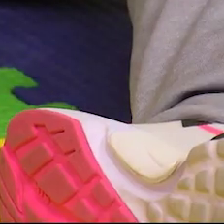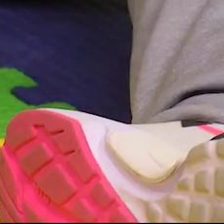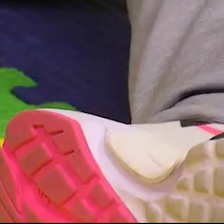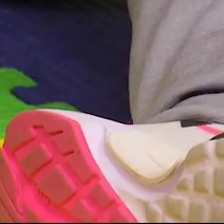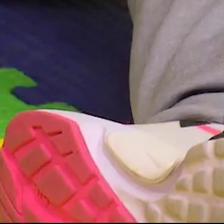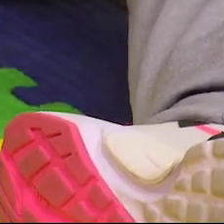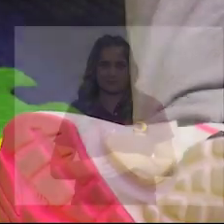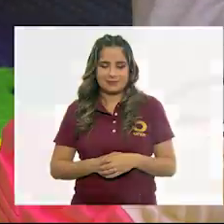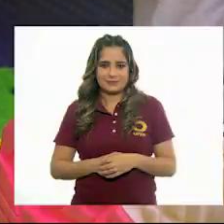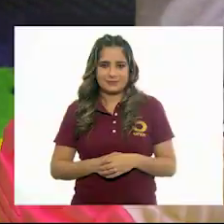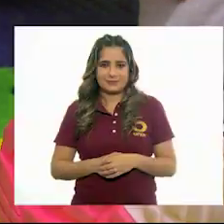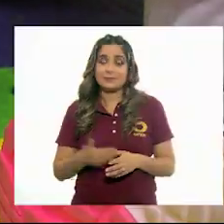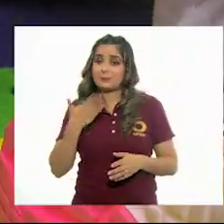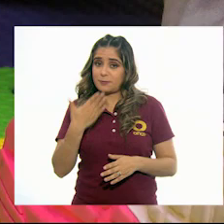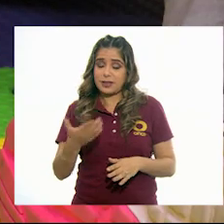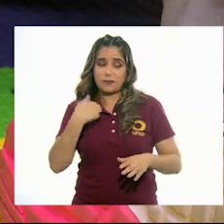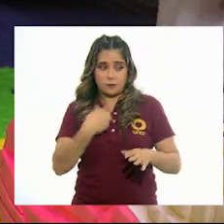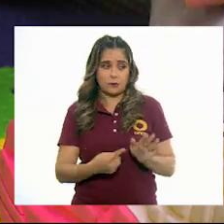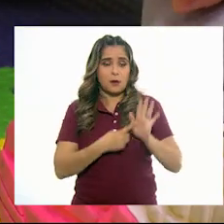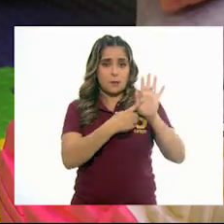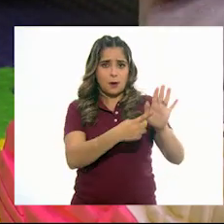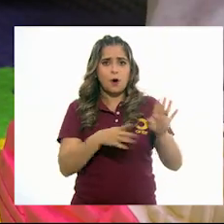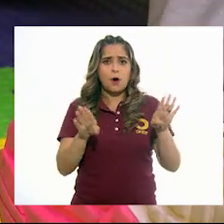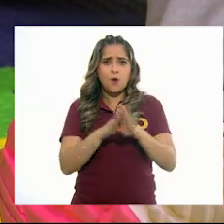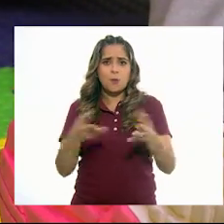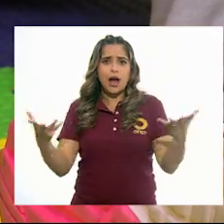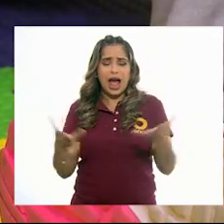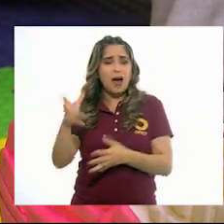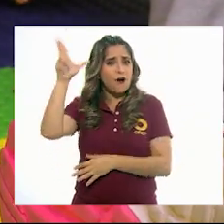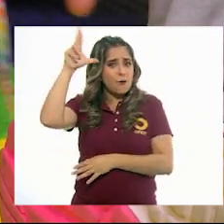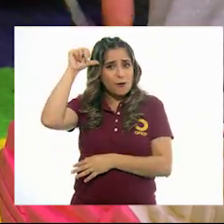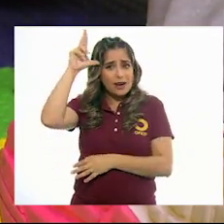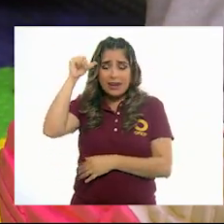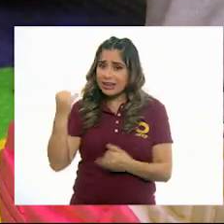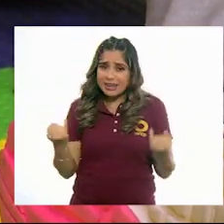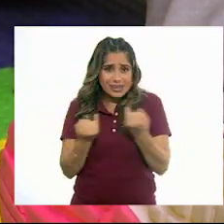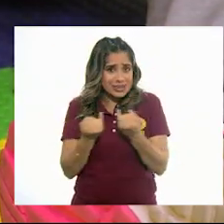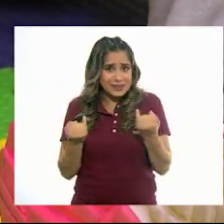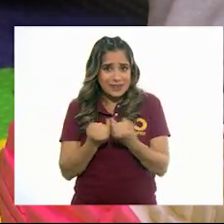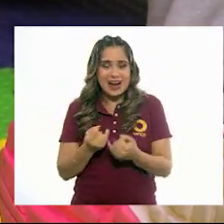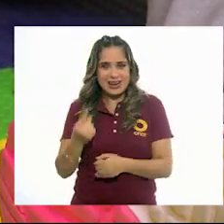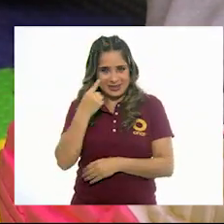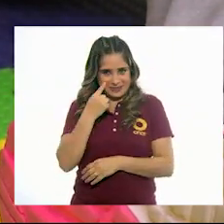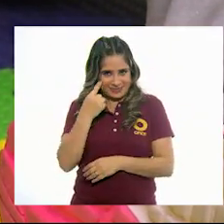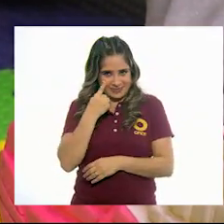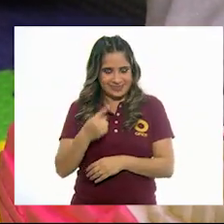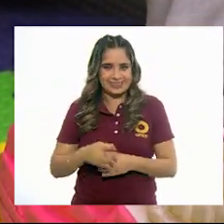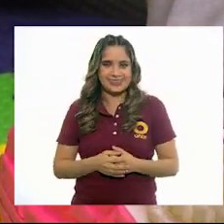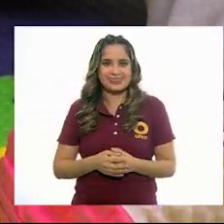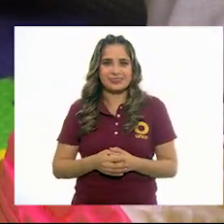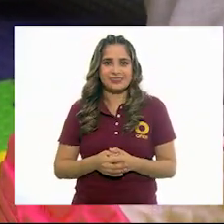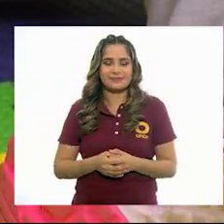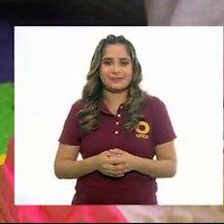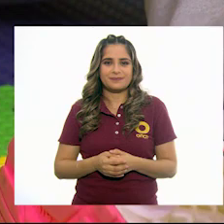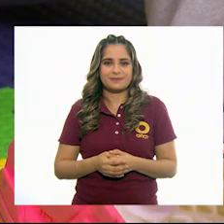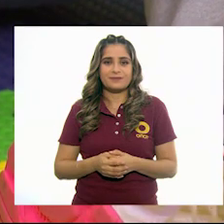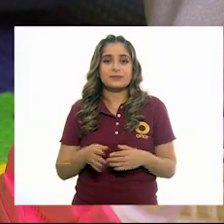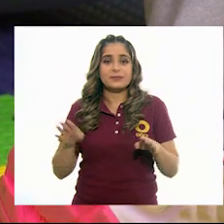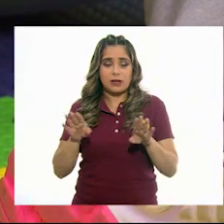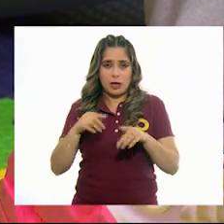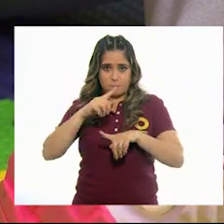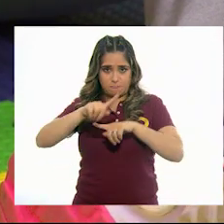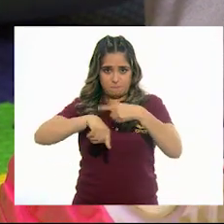Bien, Sohar, te voy a enseñar a hacer un conejito. ¿Lista? Vamos a darle un abrazo a